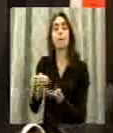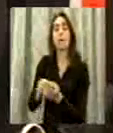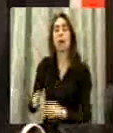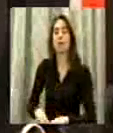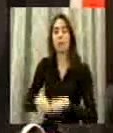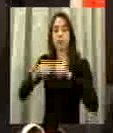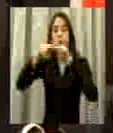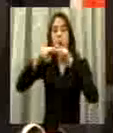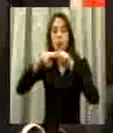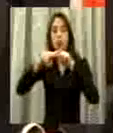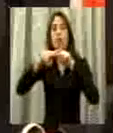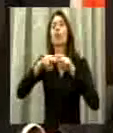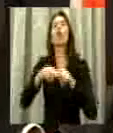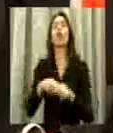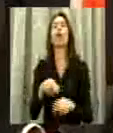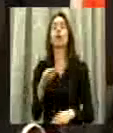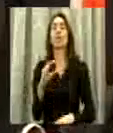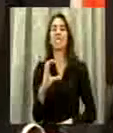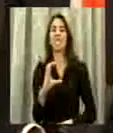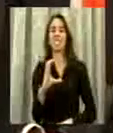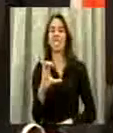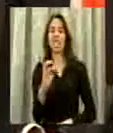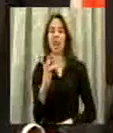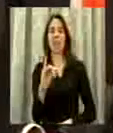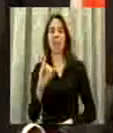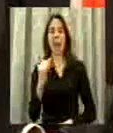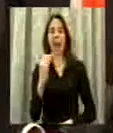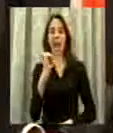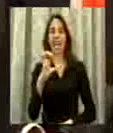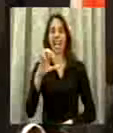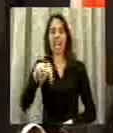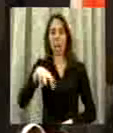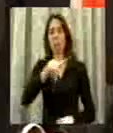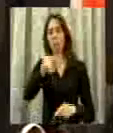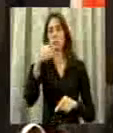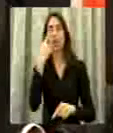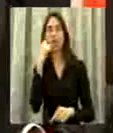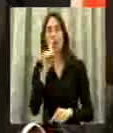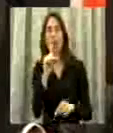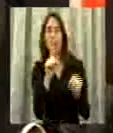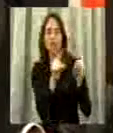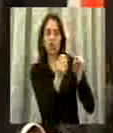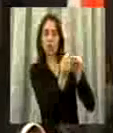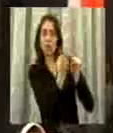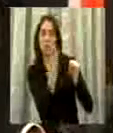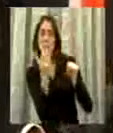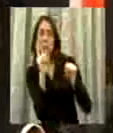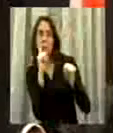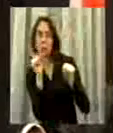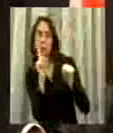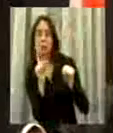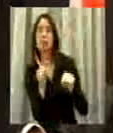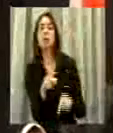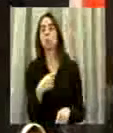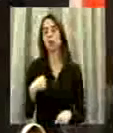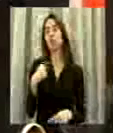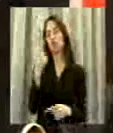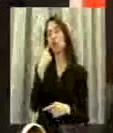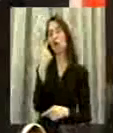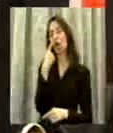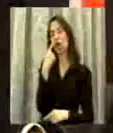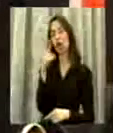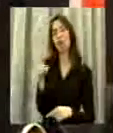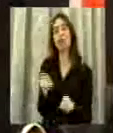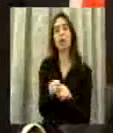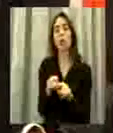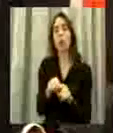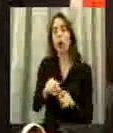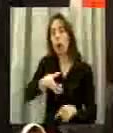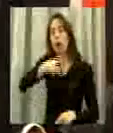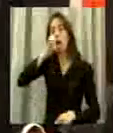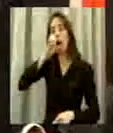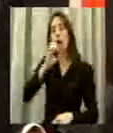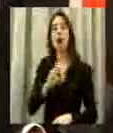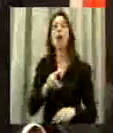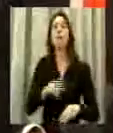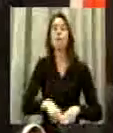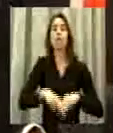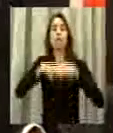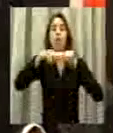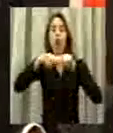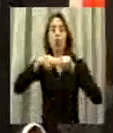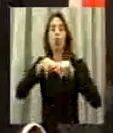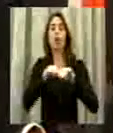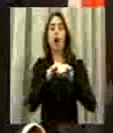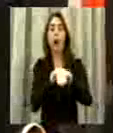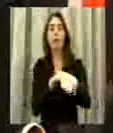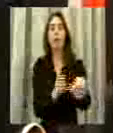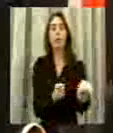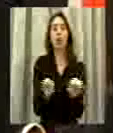ese FAGEM, algunas cifras que para ustedes no deben ser muy conocidas, para nosotros son tan conocidas como la Coca-Cola. El FAGEM es el Fondo de Apoyo